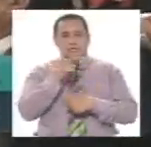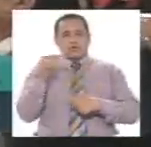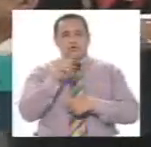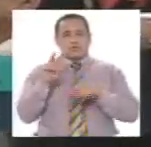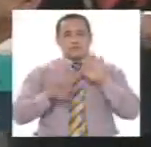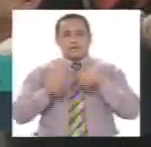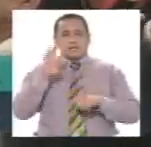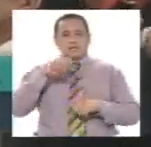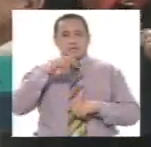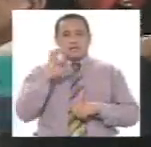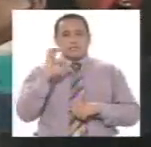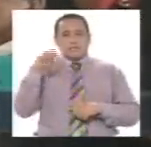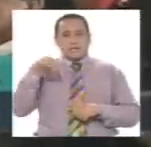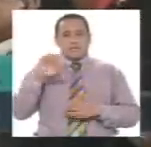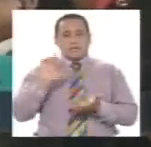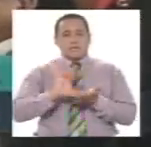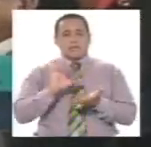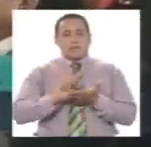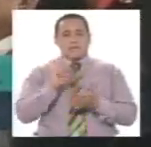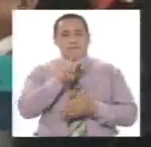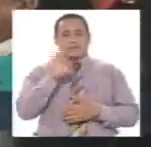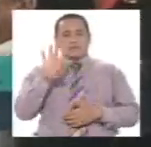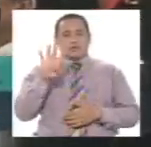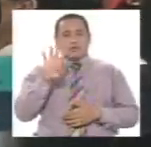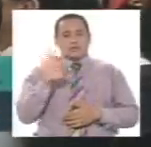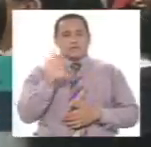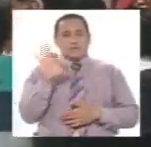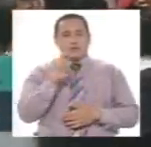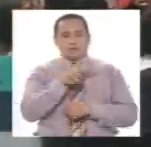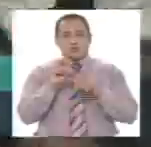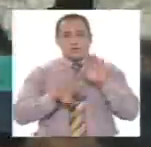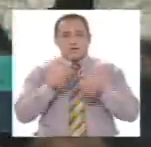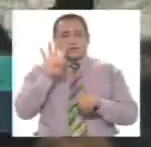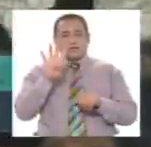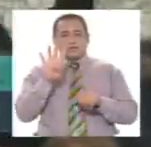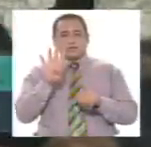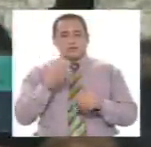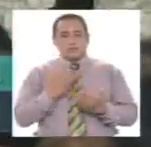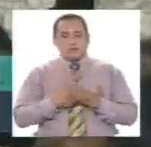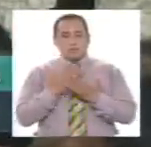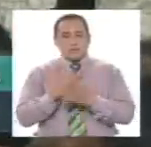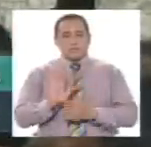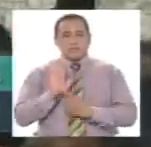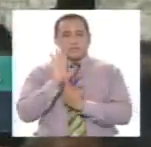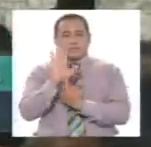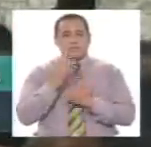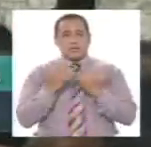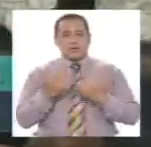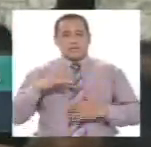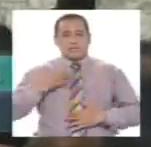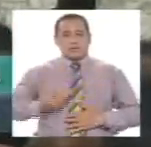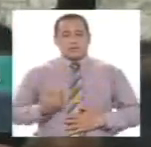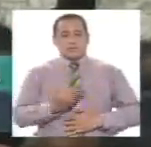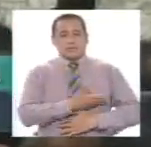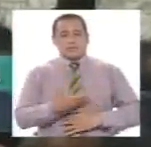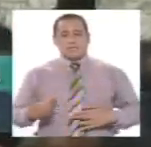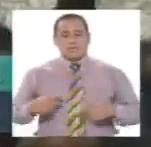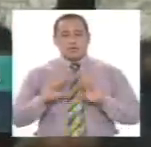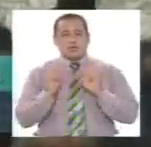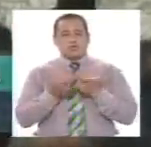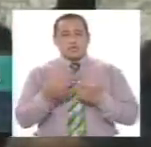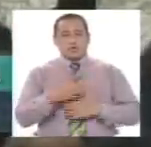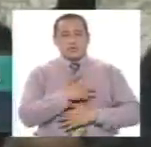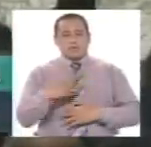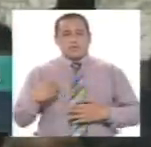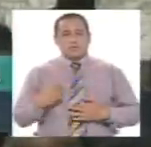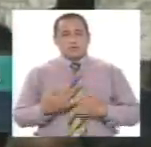086-2014 PCM, Lima, 24 de febrero de 2014. Vista la propuesta del señor Presidente del Consejo de